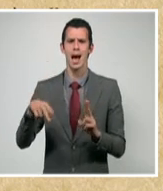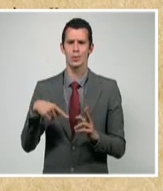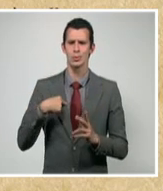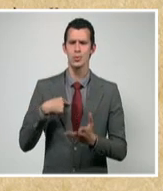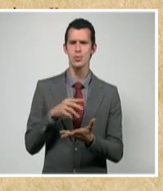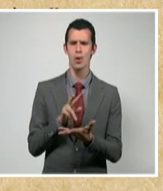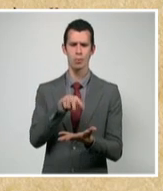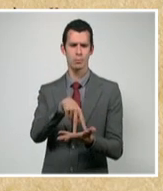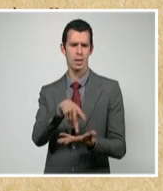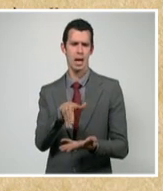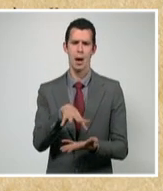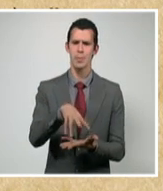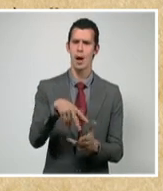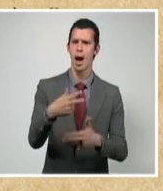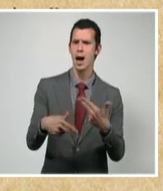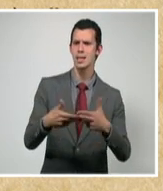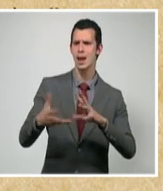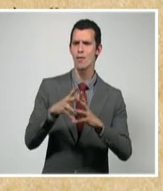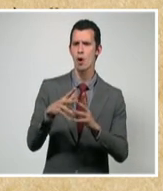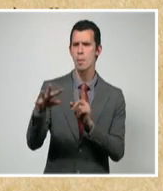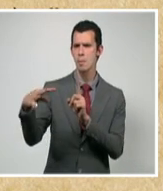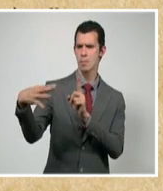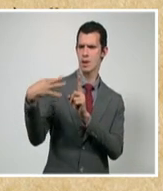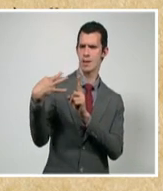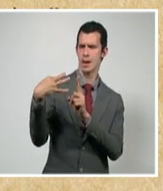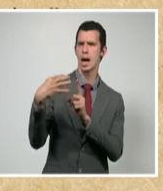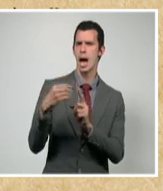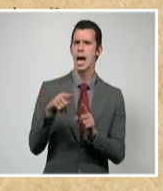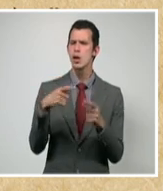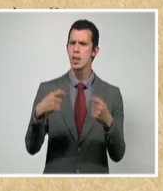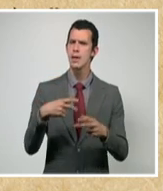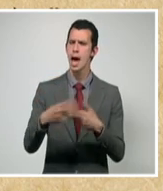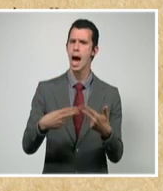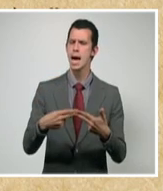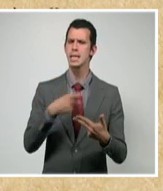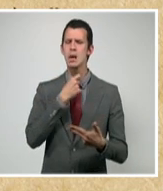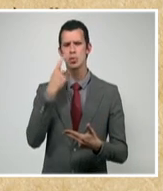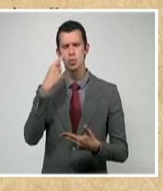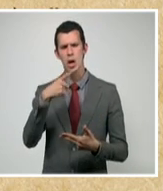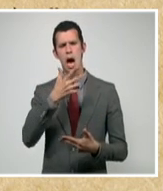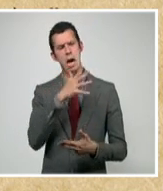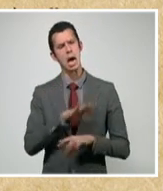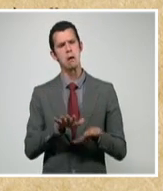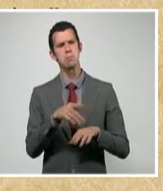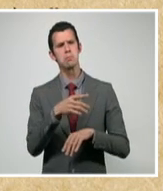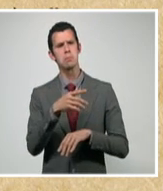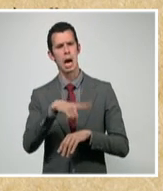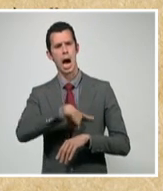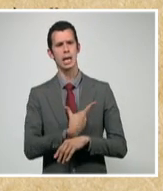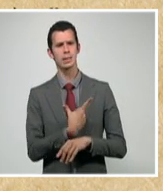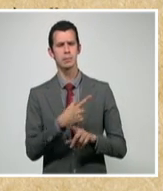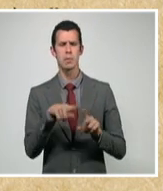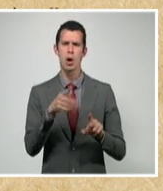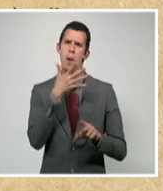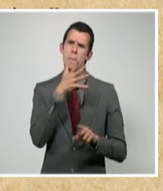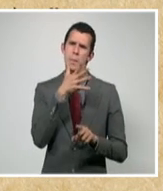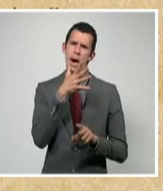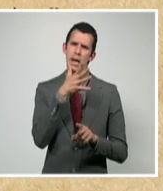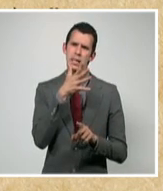en un marco artístico. Al mismo tiempo, fue una acción política radical en Cuba. El susurro de